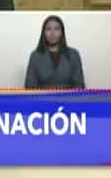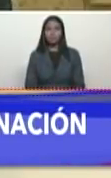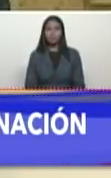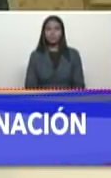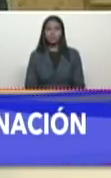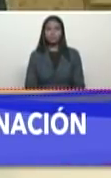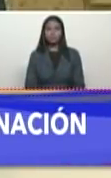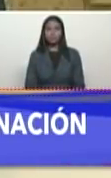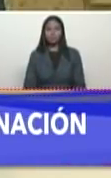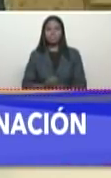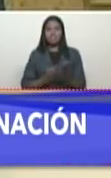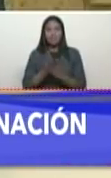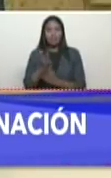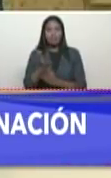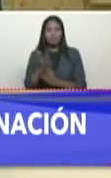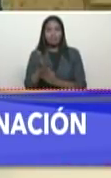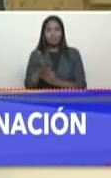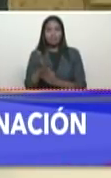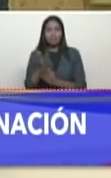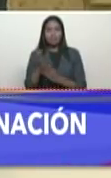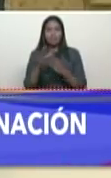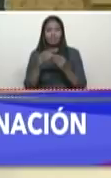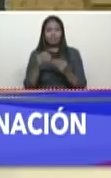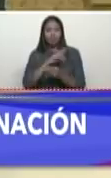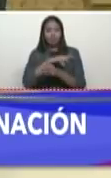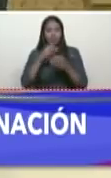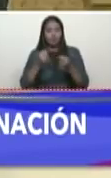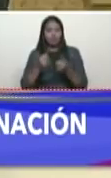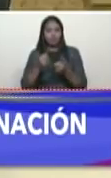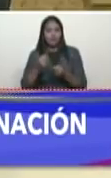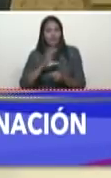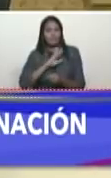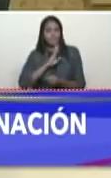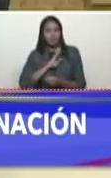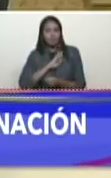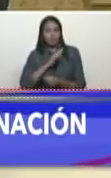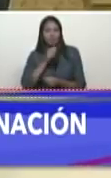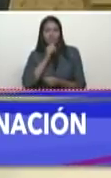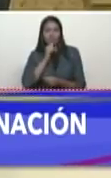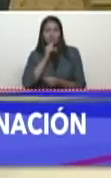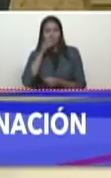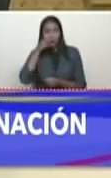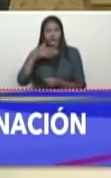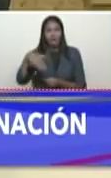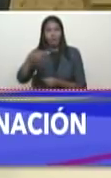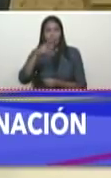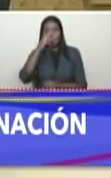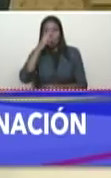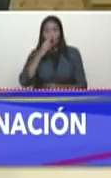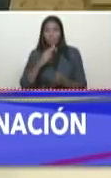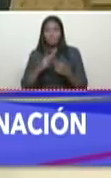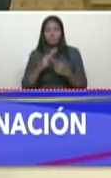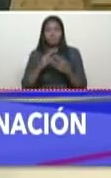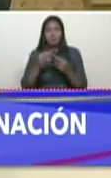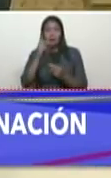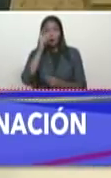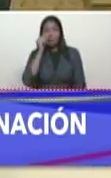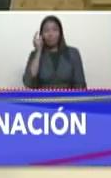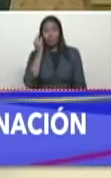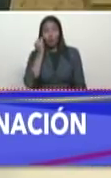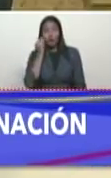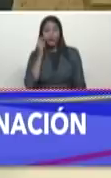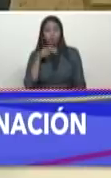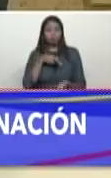de la lealtad el poder que tenemos le pertenece a ese pueblo a los humildes al hombre a la mujer de a